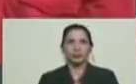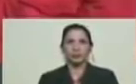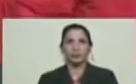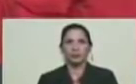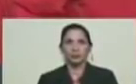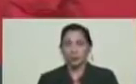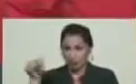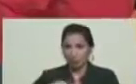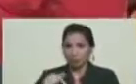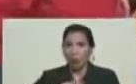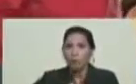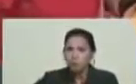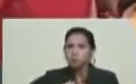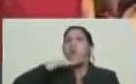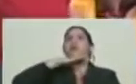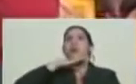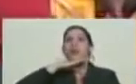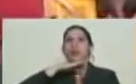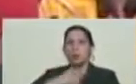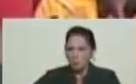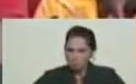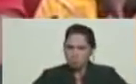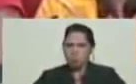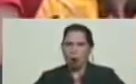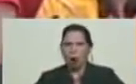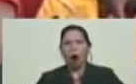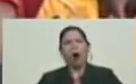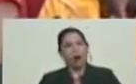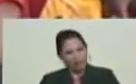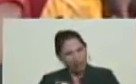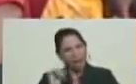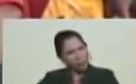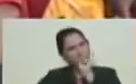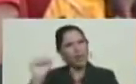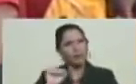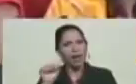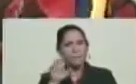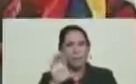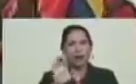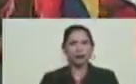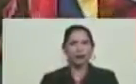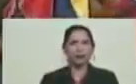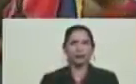hay suficientes bolas y suficientes ovarios para defender la patria.